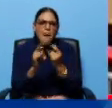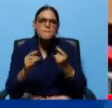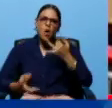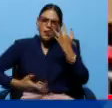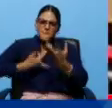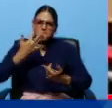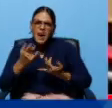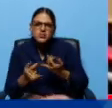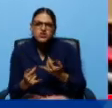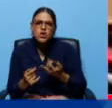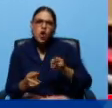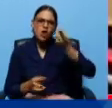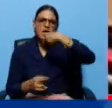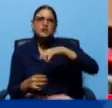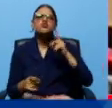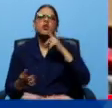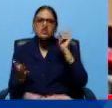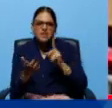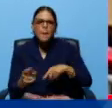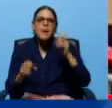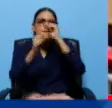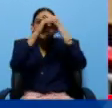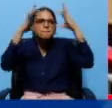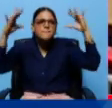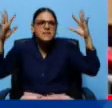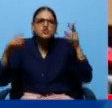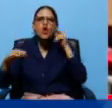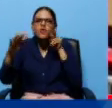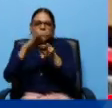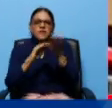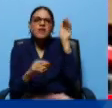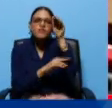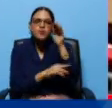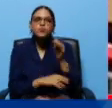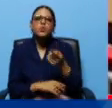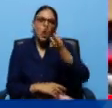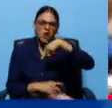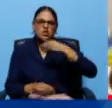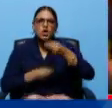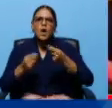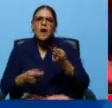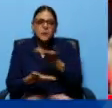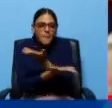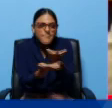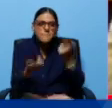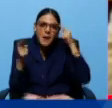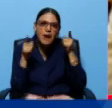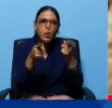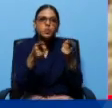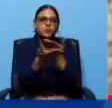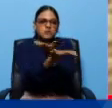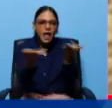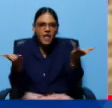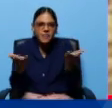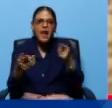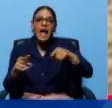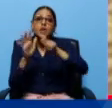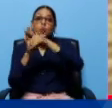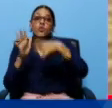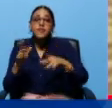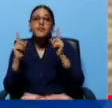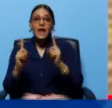pasión y además con visión de futuro. Con visión de futuro. Así que esto es para ustedes. Esto es un